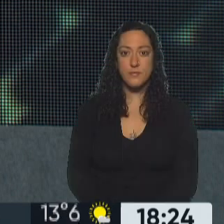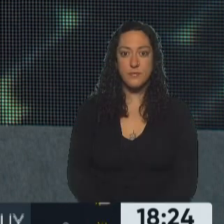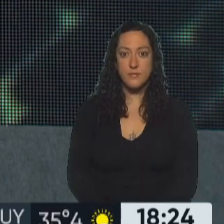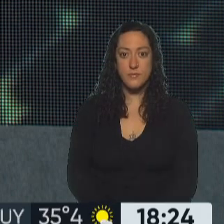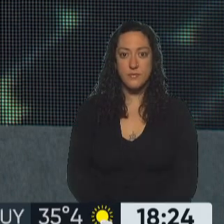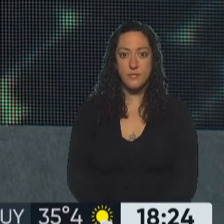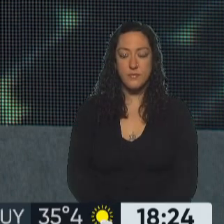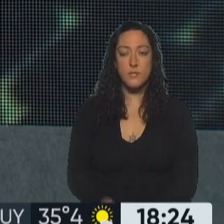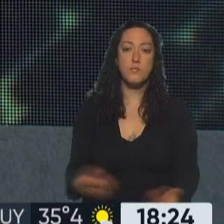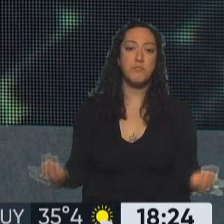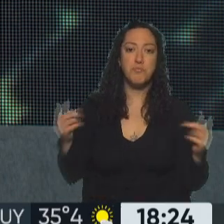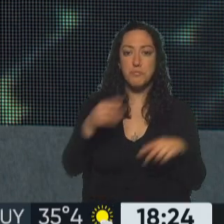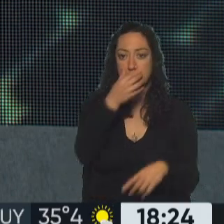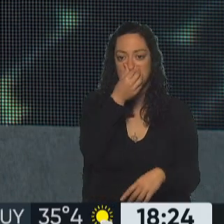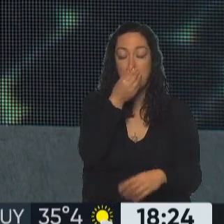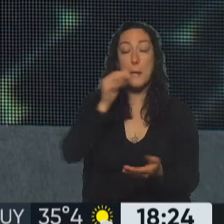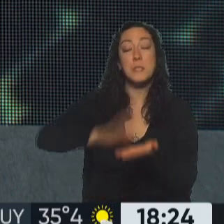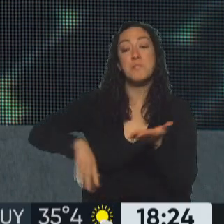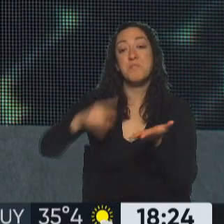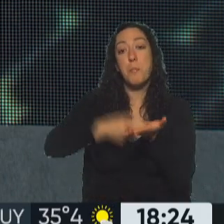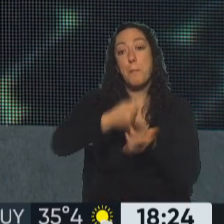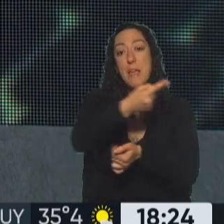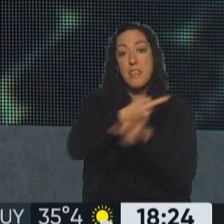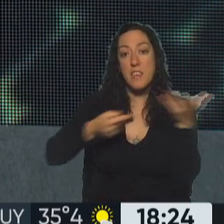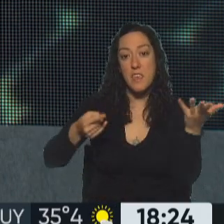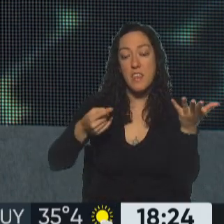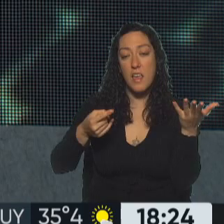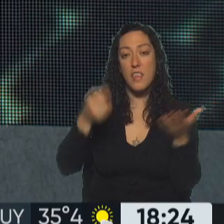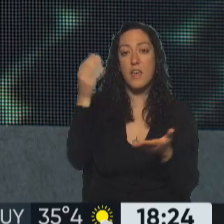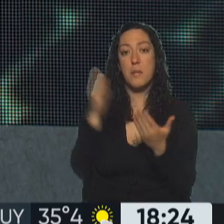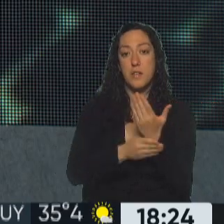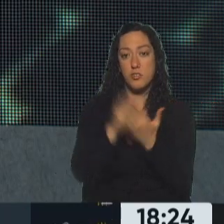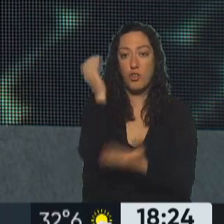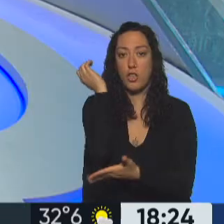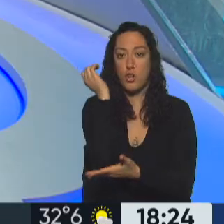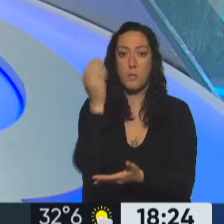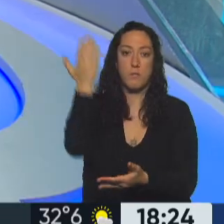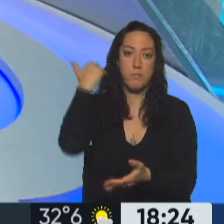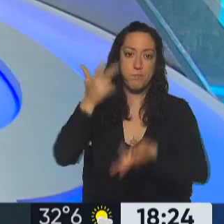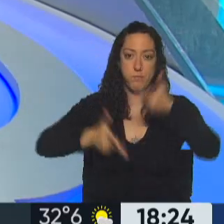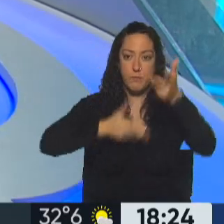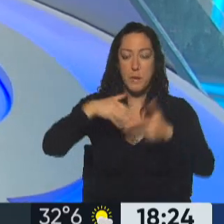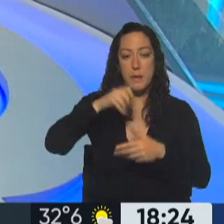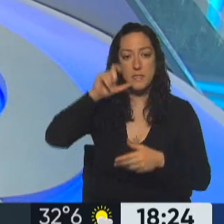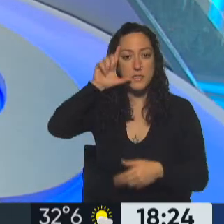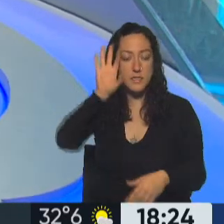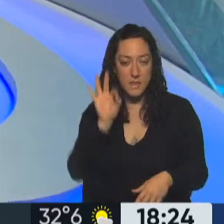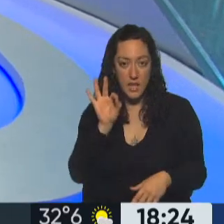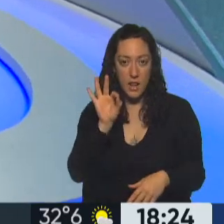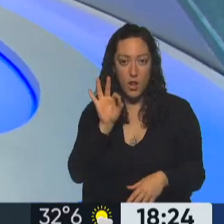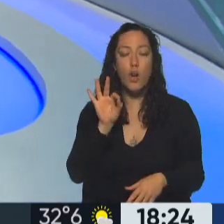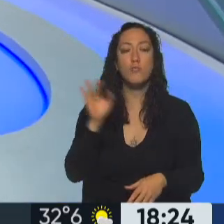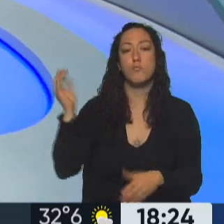Estamos de regreso, hablábamos de las medidas anunciadas por el ministro de Economía y tenemos hoy en la mesa, Horacio, a Marcelo Fernández, titular de CEGERA,